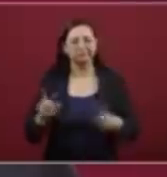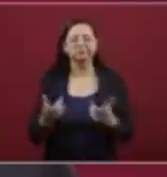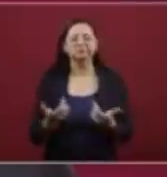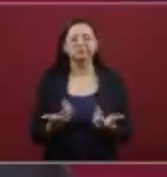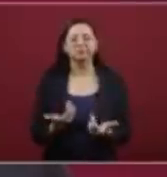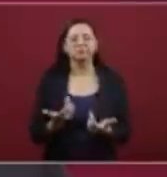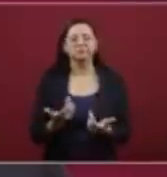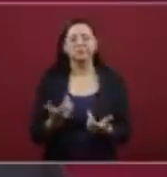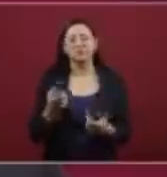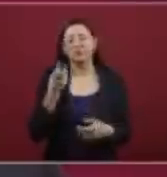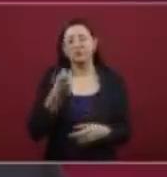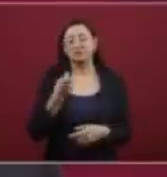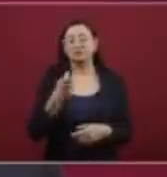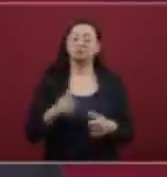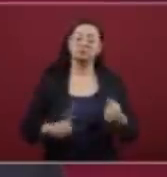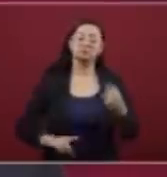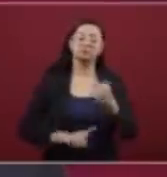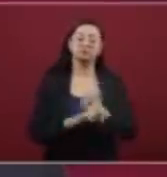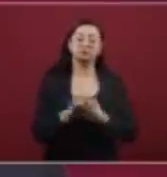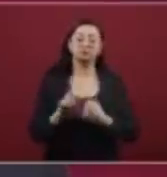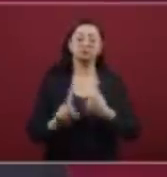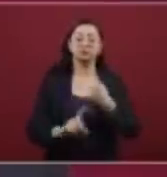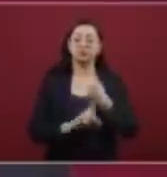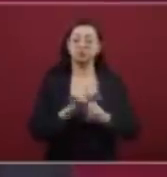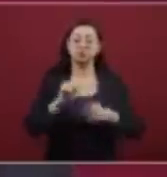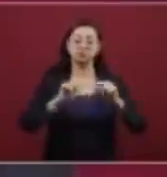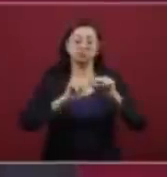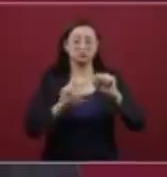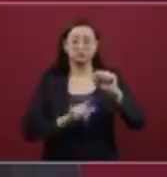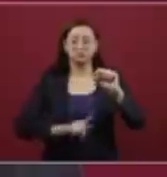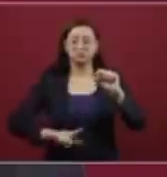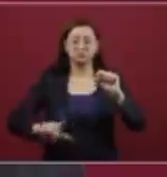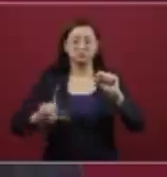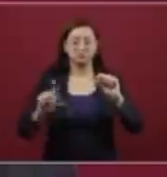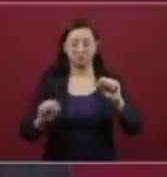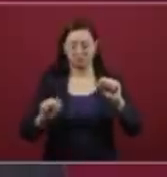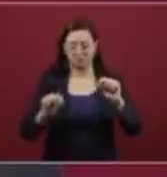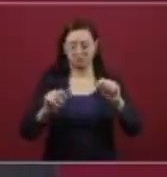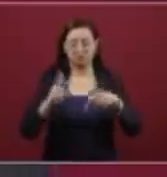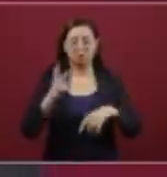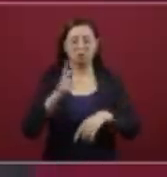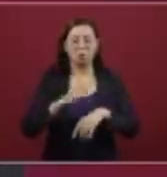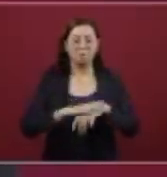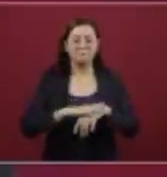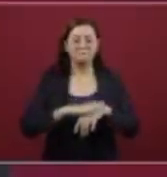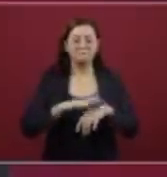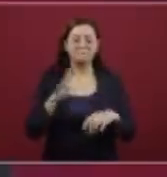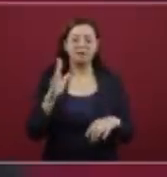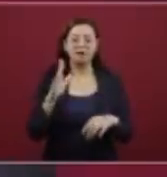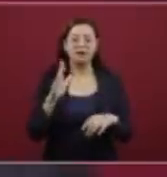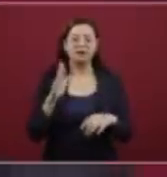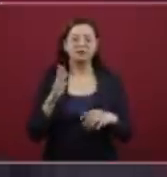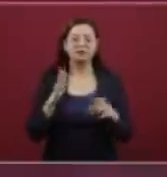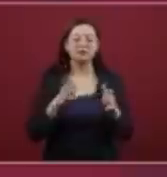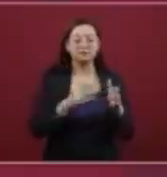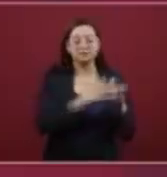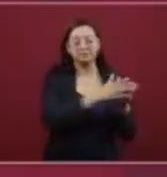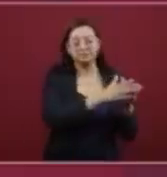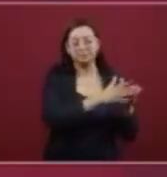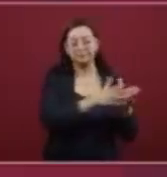el principal problema de México, sobre todo en el periodo